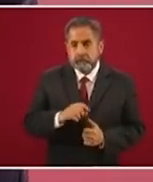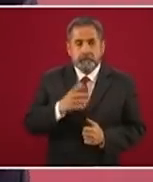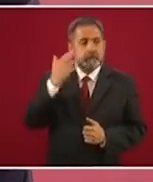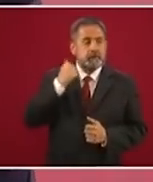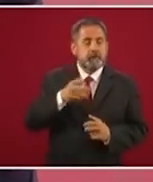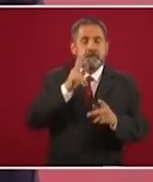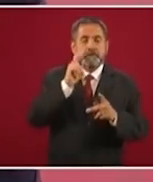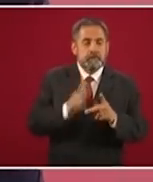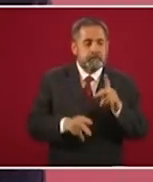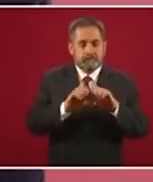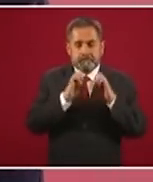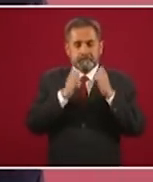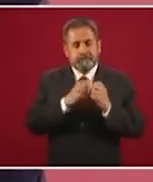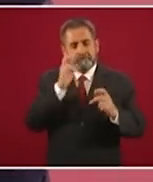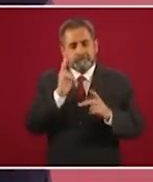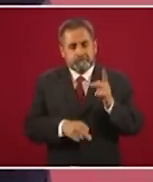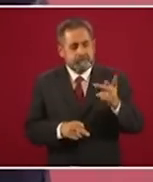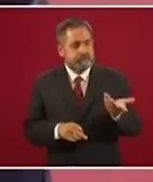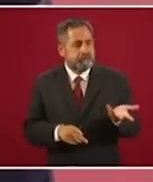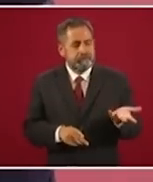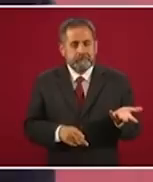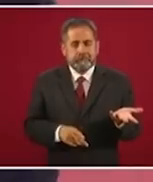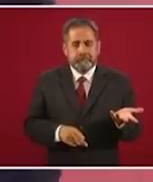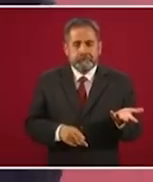inconcluso el estadio y ya